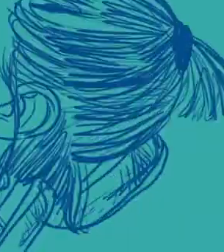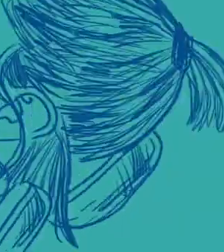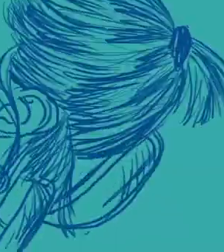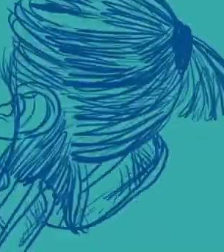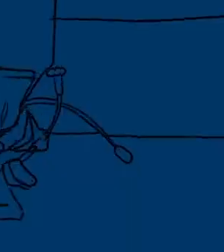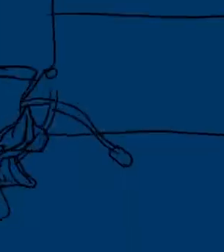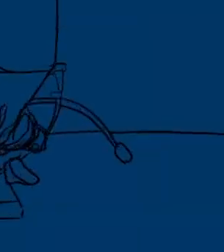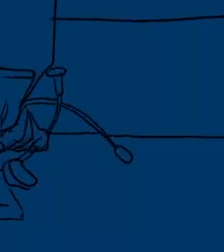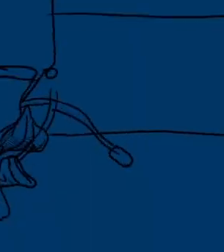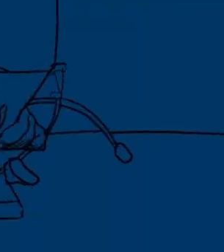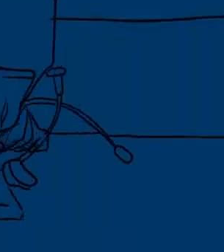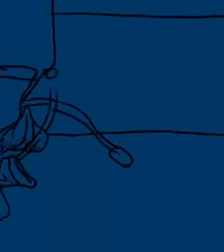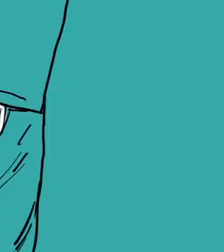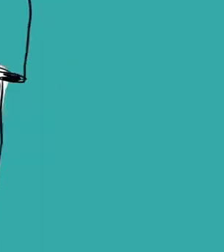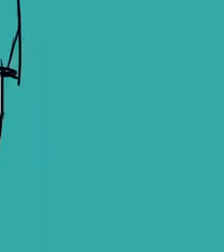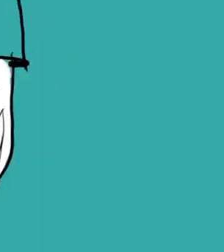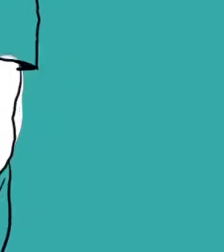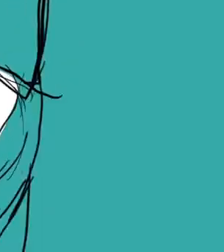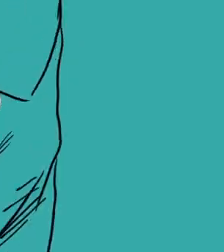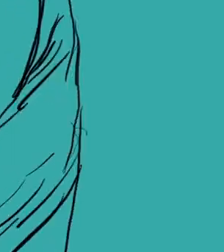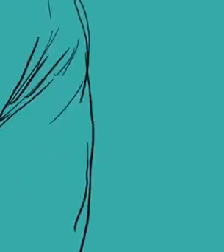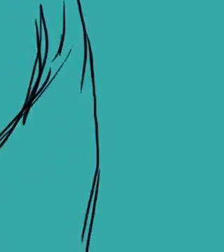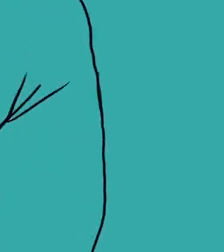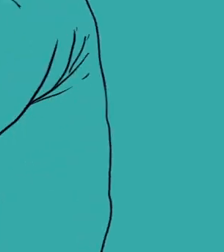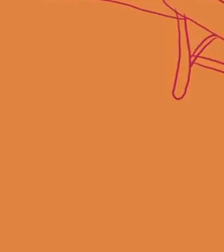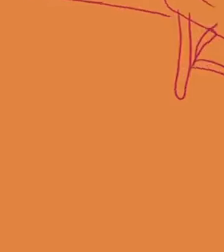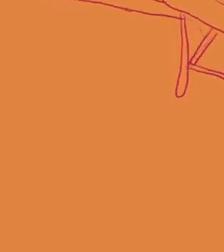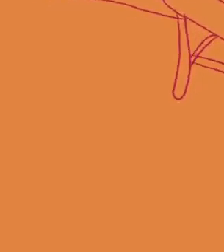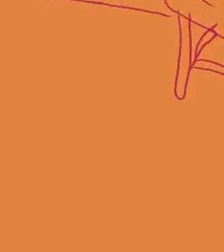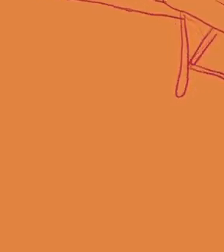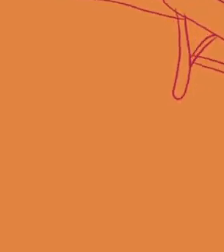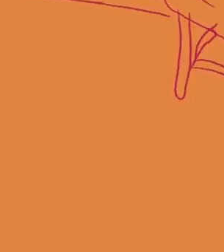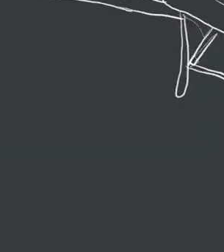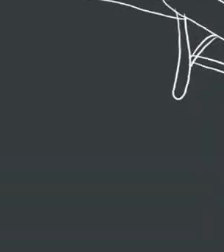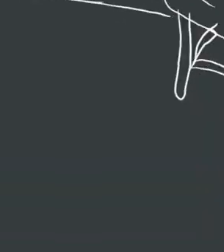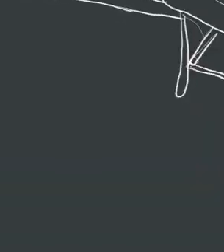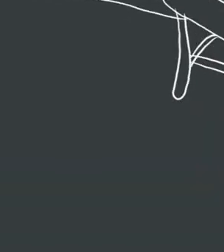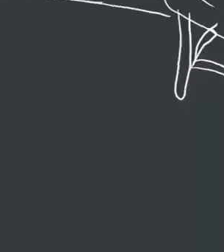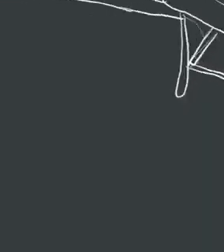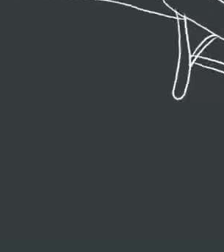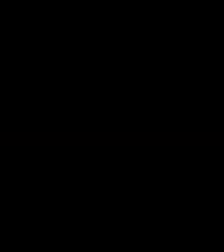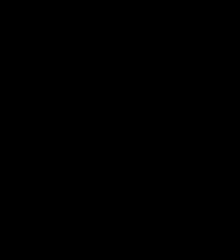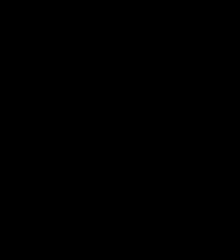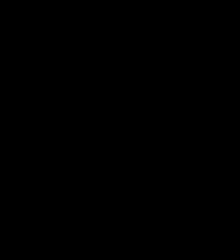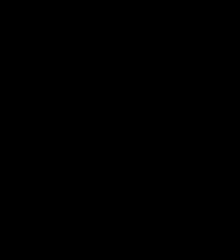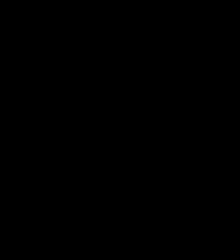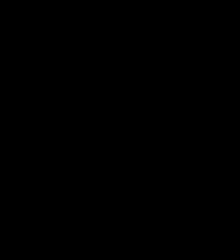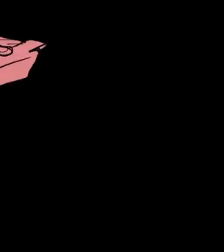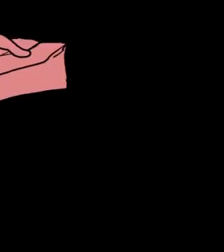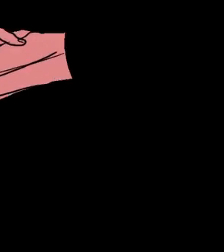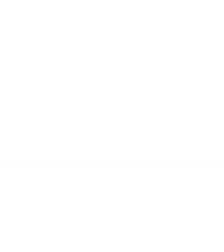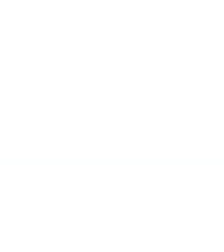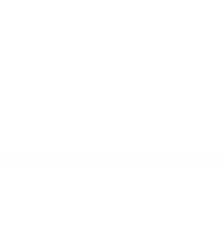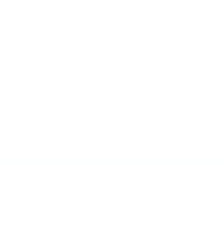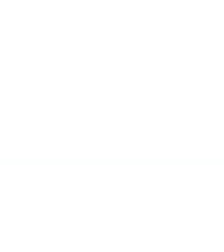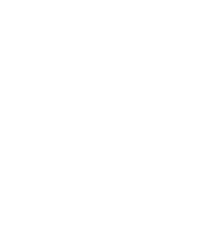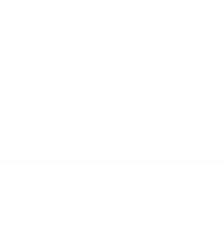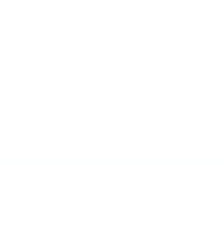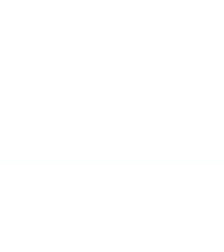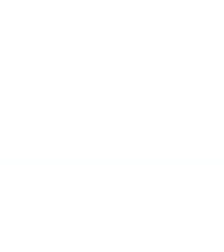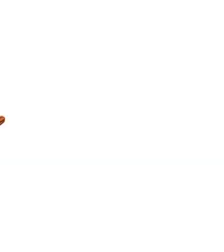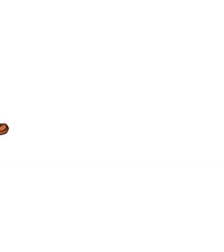aún tengo mis barcos en la orilla Escúchame, que por mi boca hablan todos mis